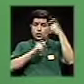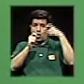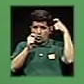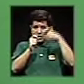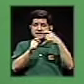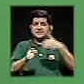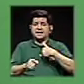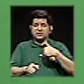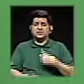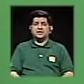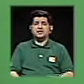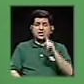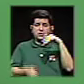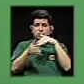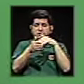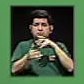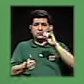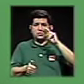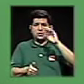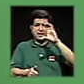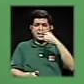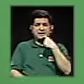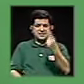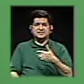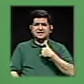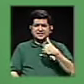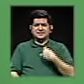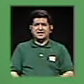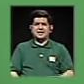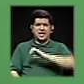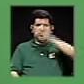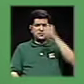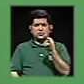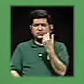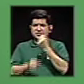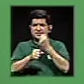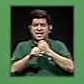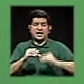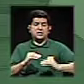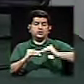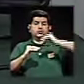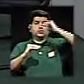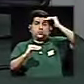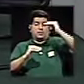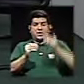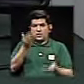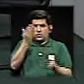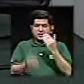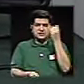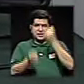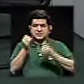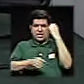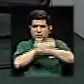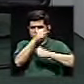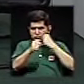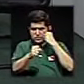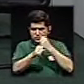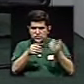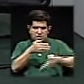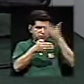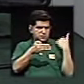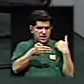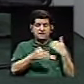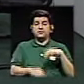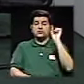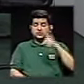un un estudio del inec diciendo que tenemos una tasa de desempleo mucho mayor que en las últimas décadas sí no en